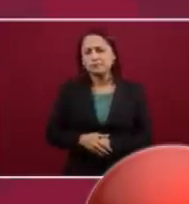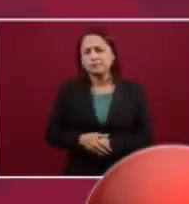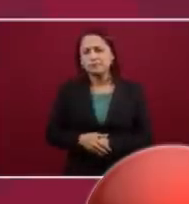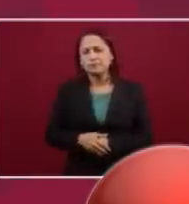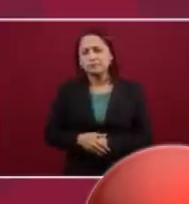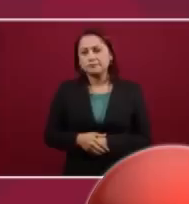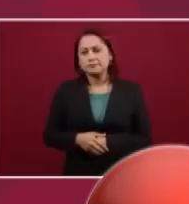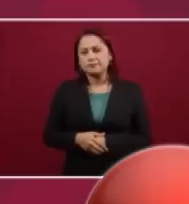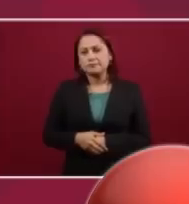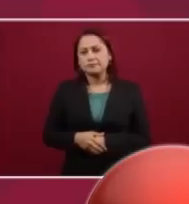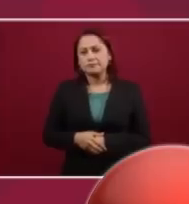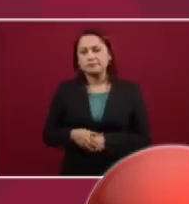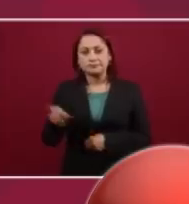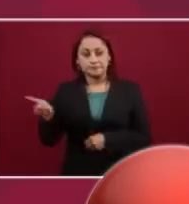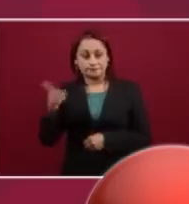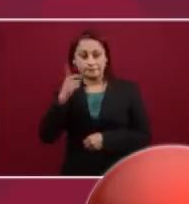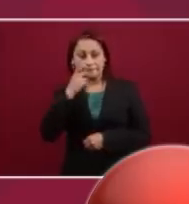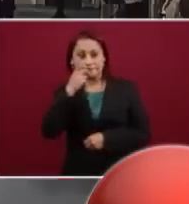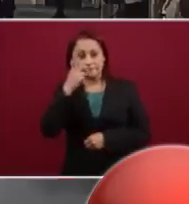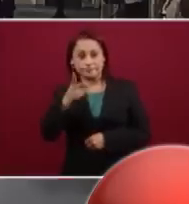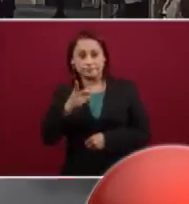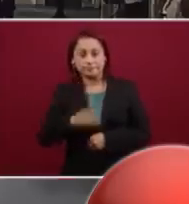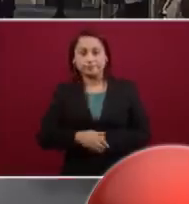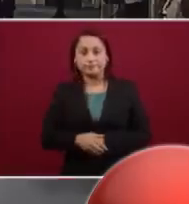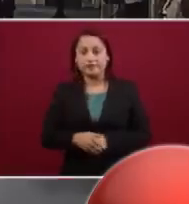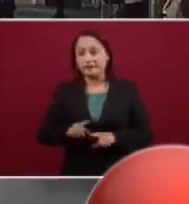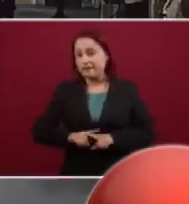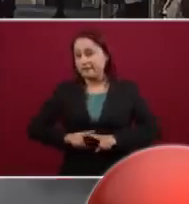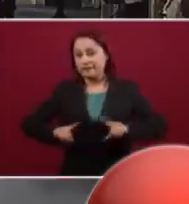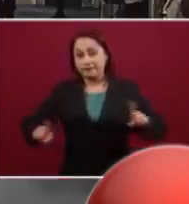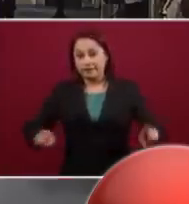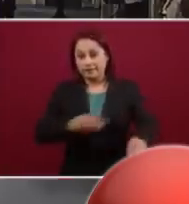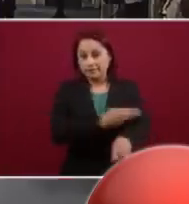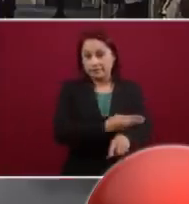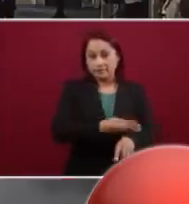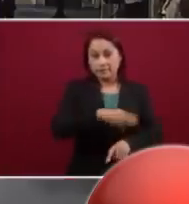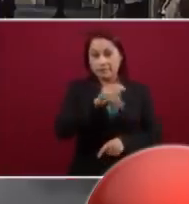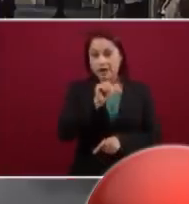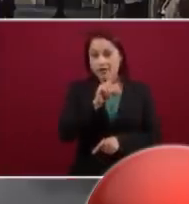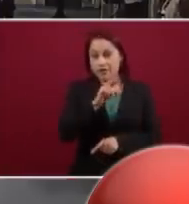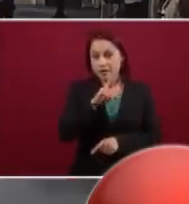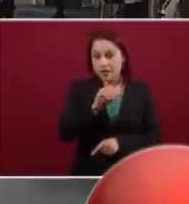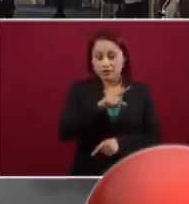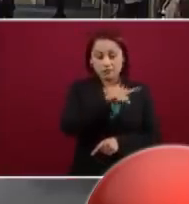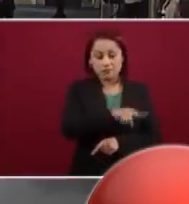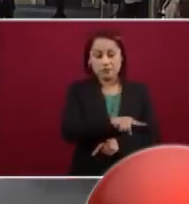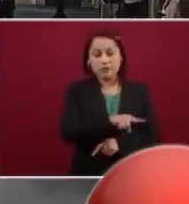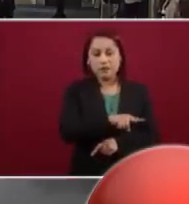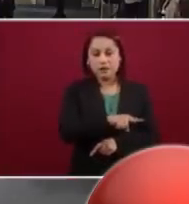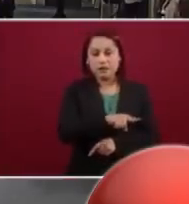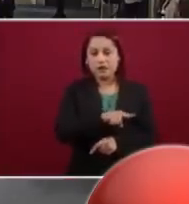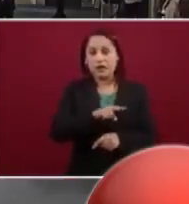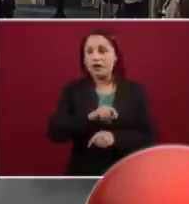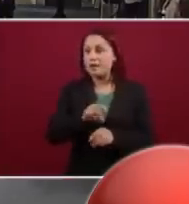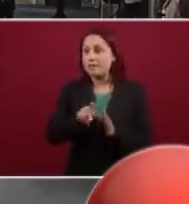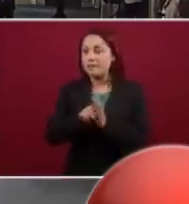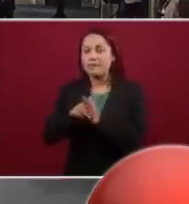En cambio, dice Vasconcelos, Madero se enteraba por la prensa